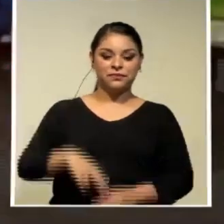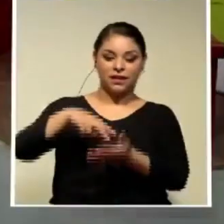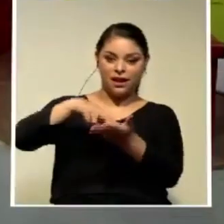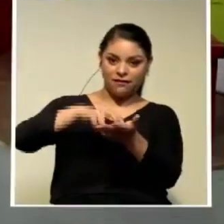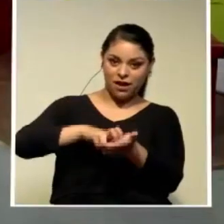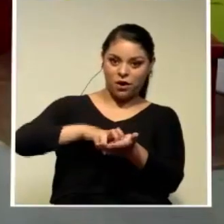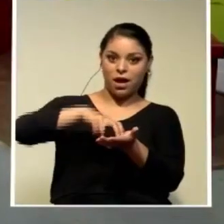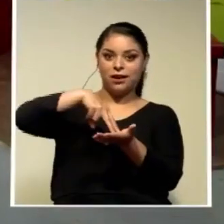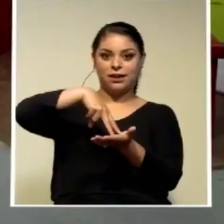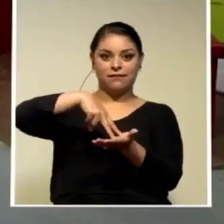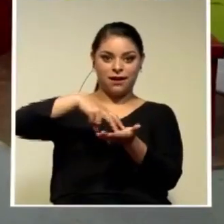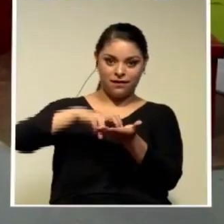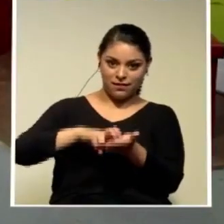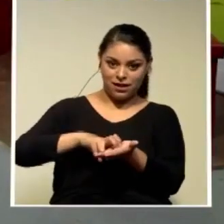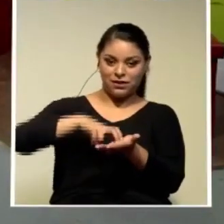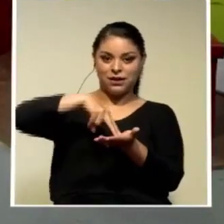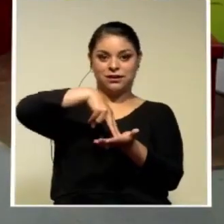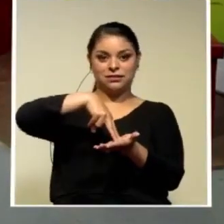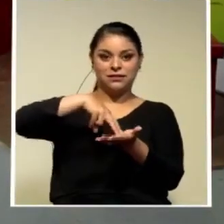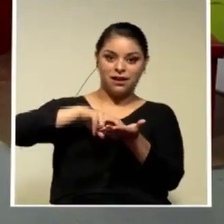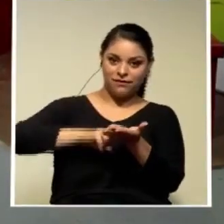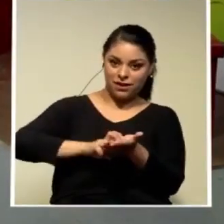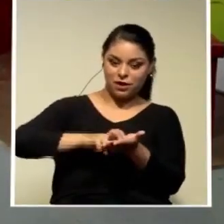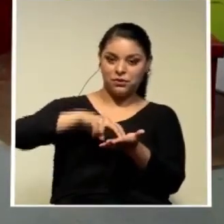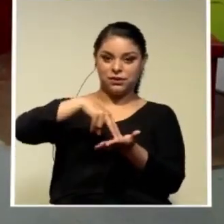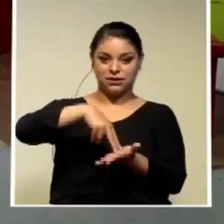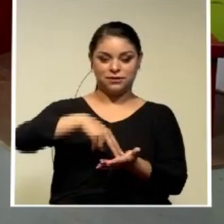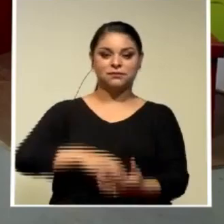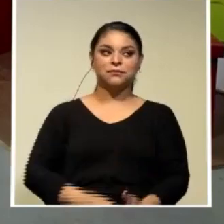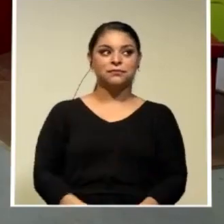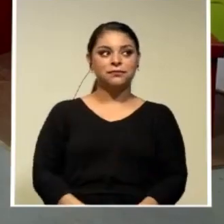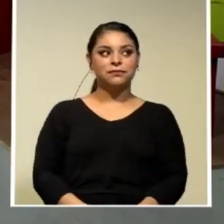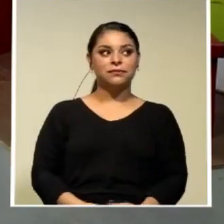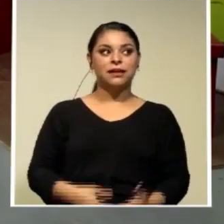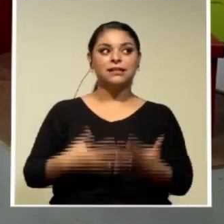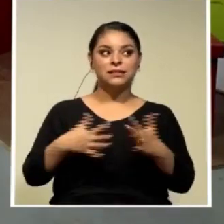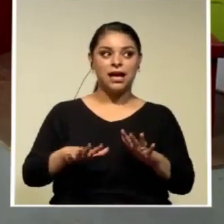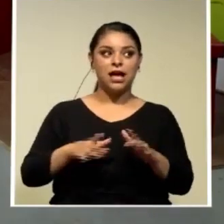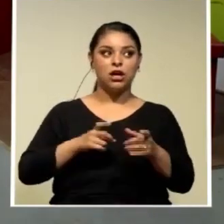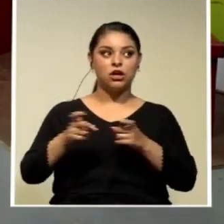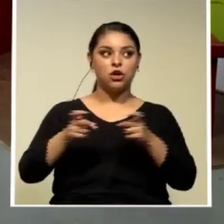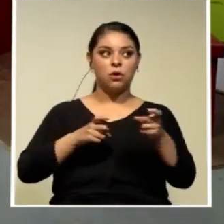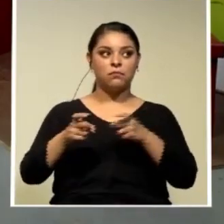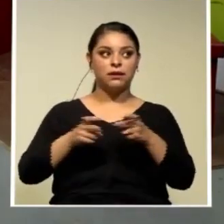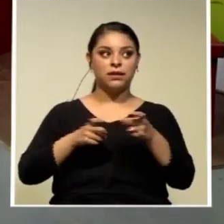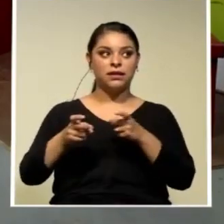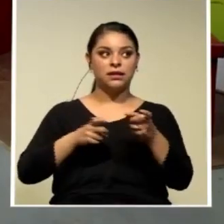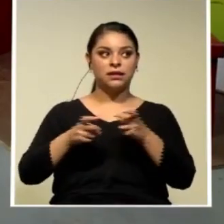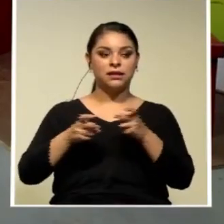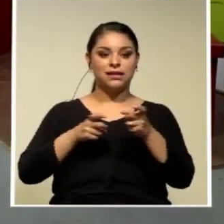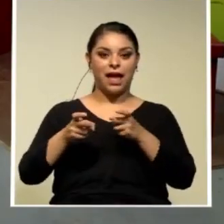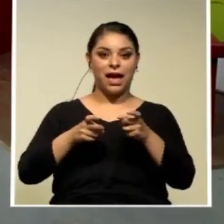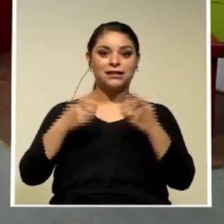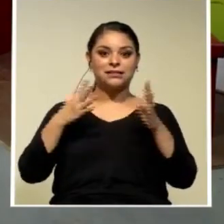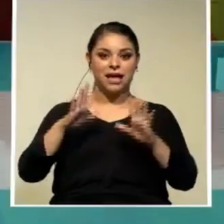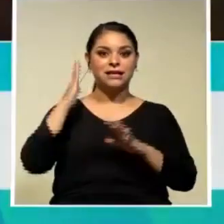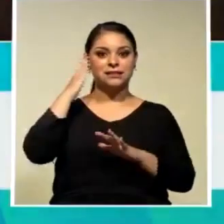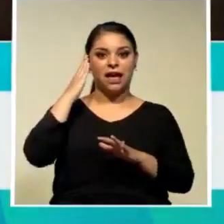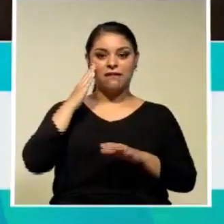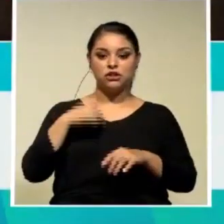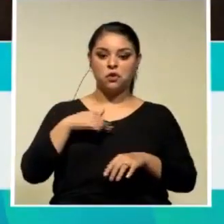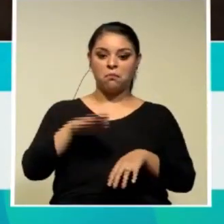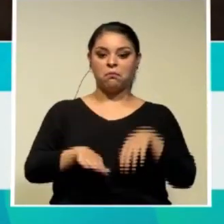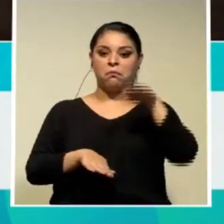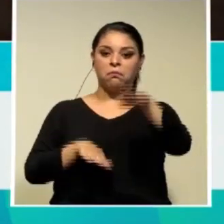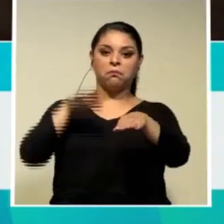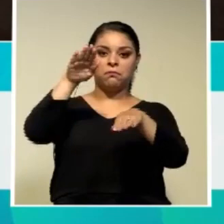los pies. Sí. Ay, niña Sí, buena, claro, excelente. Cuando ya uno domina, hace uno abajo, y alterna. Arriba. Pero mientras tanto